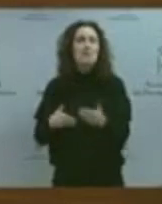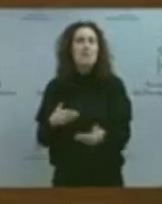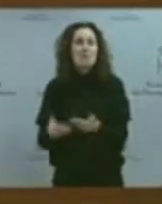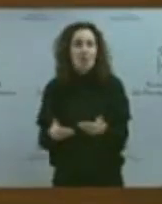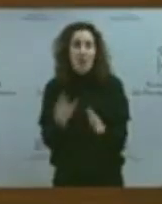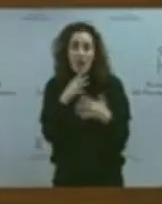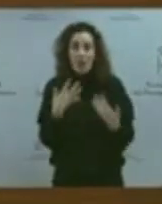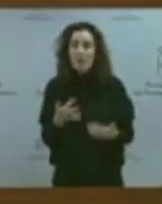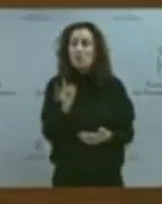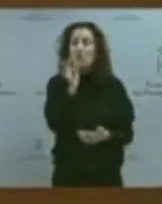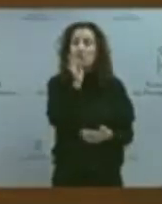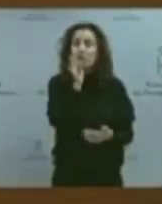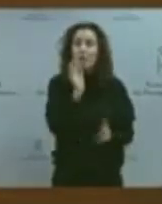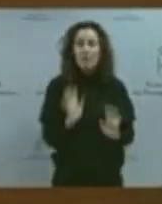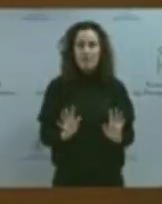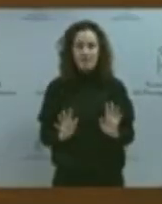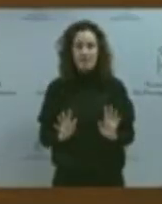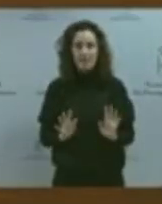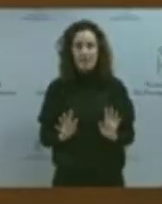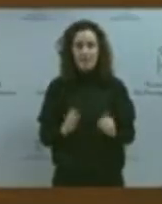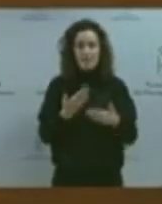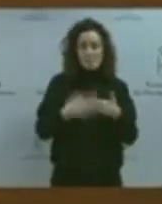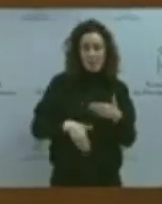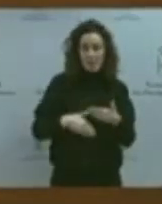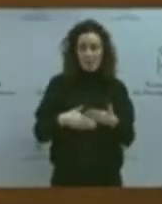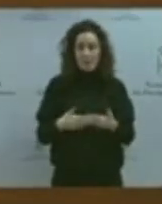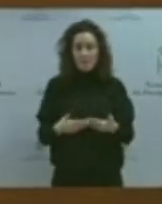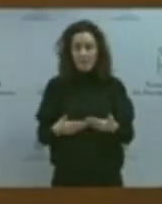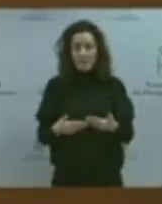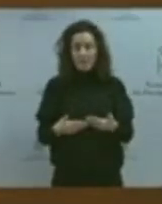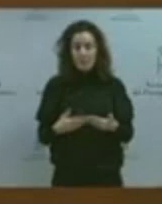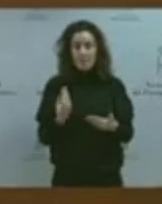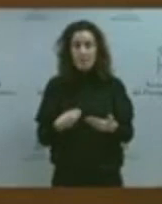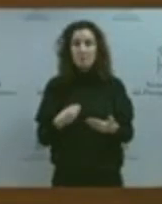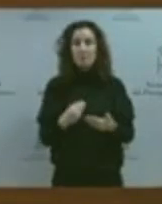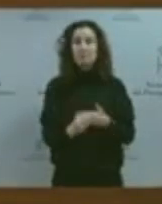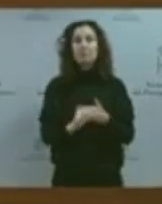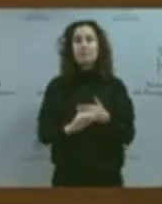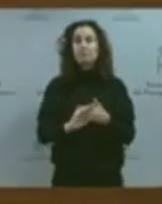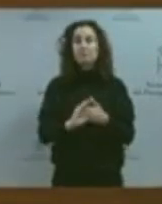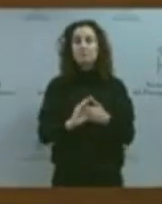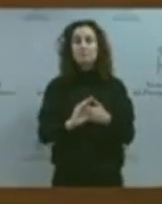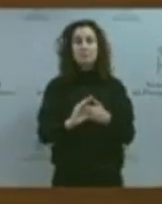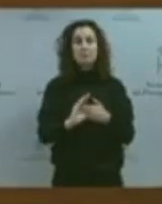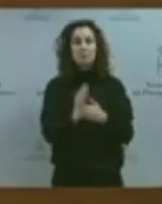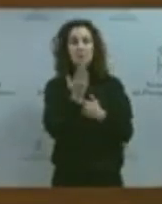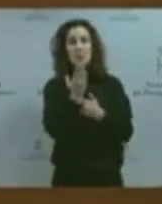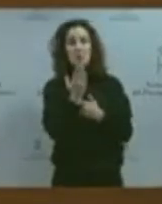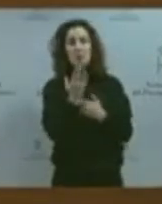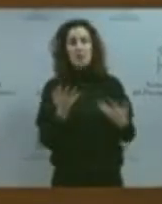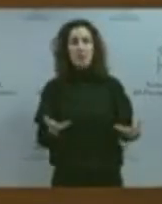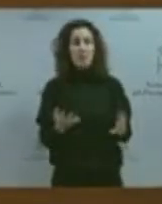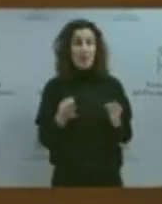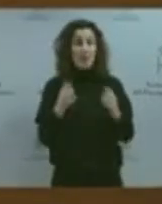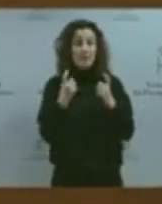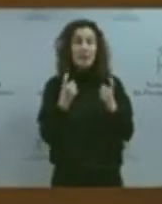hagan como está establecido y en el tiempo menor establecido, para poder licitar todo